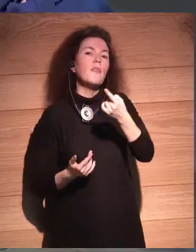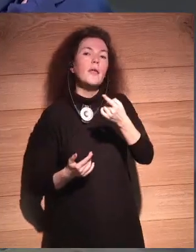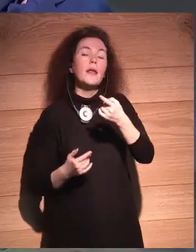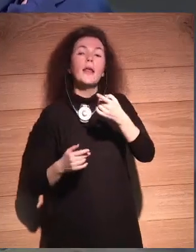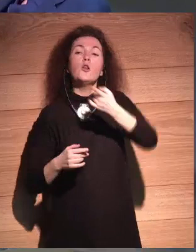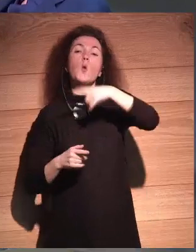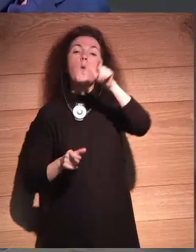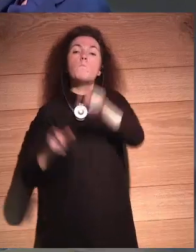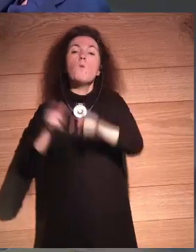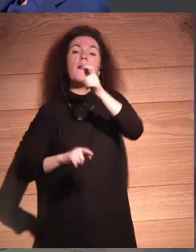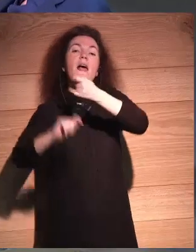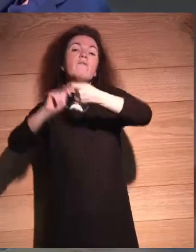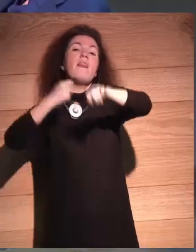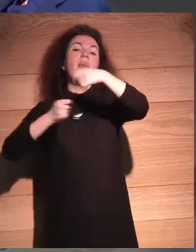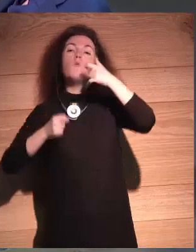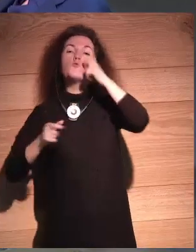humanidad.